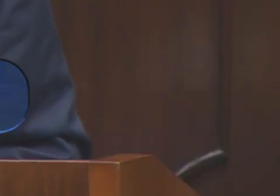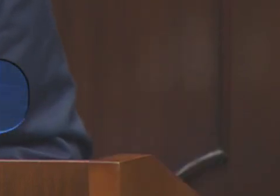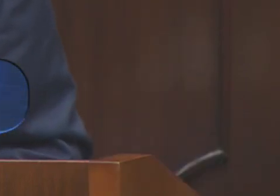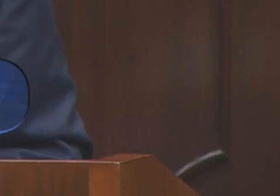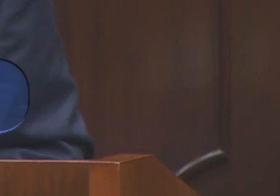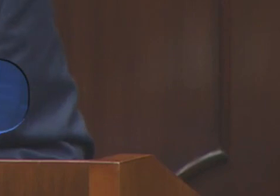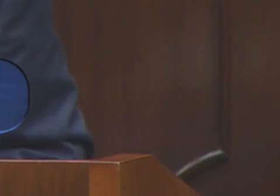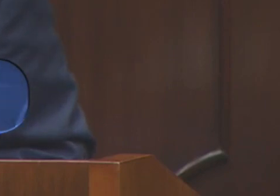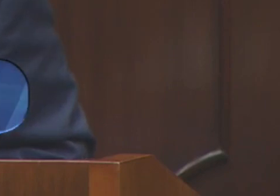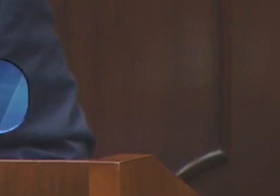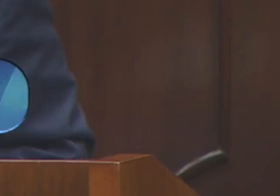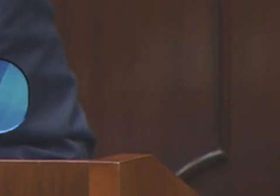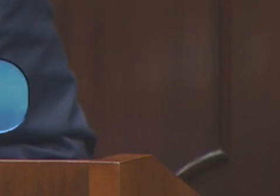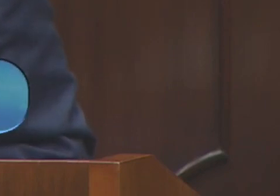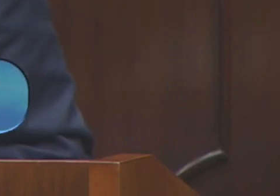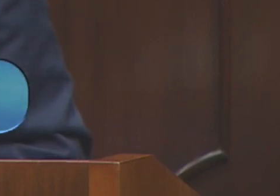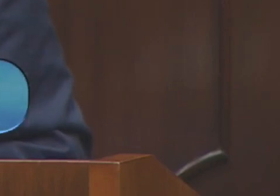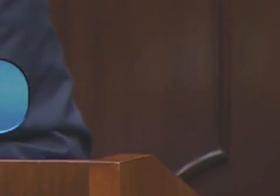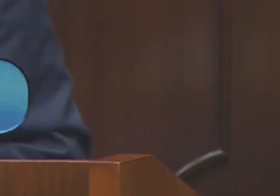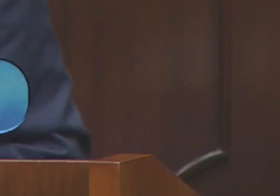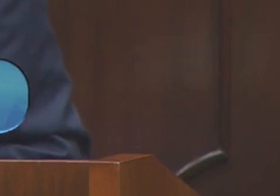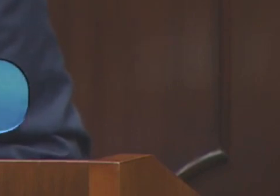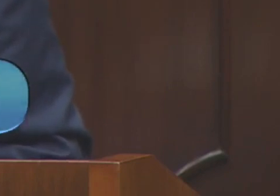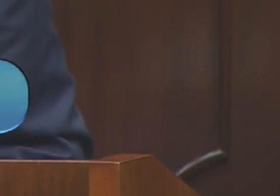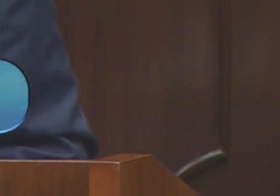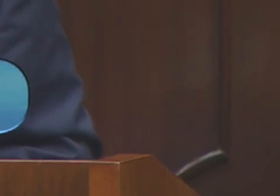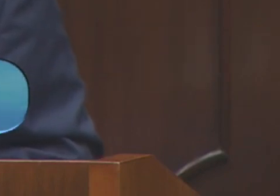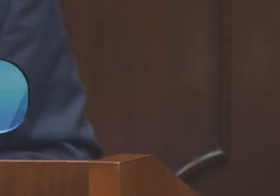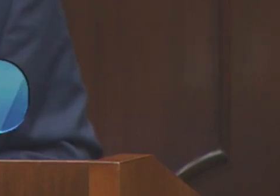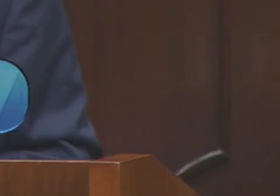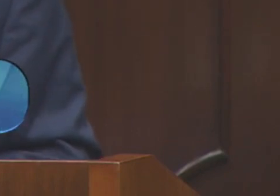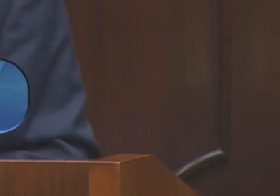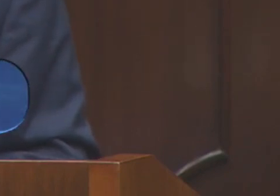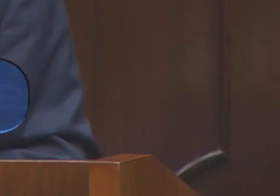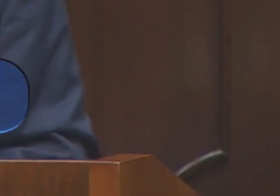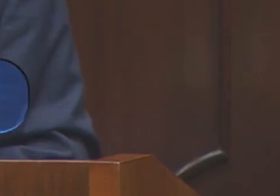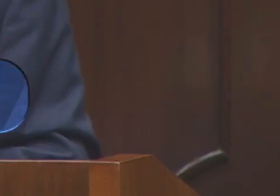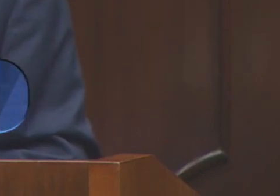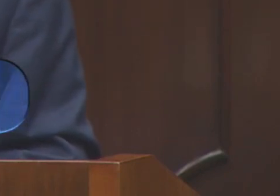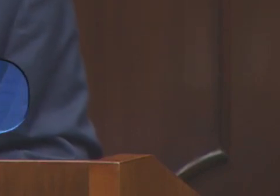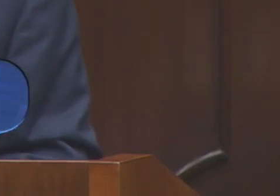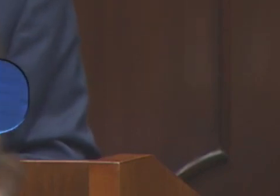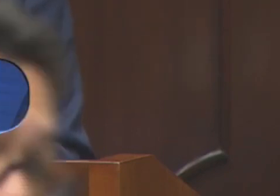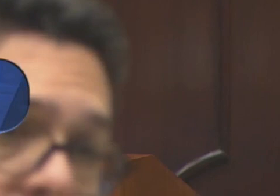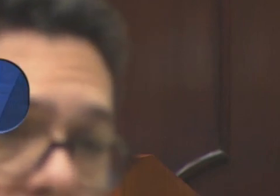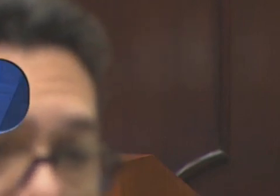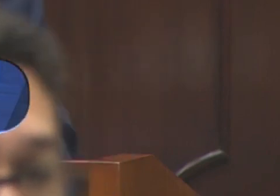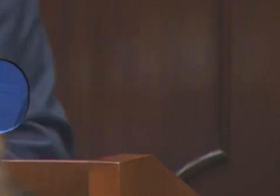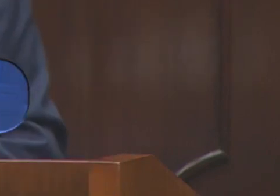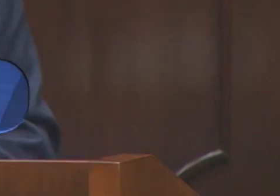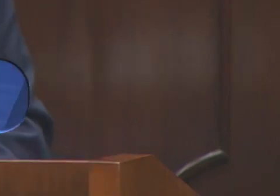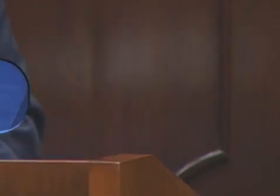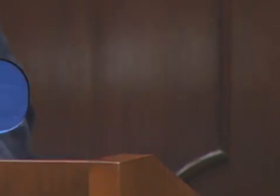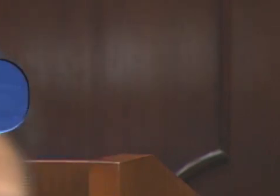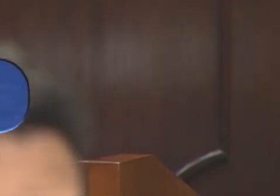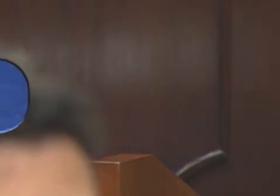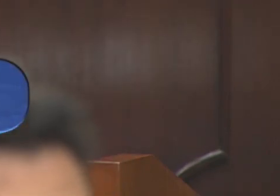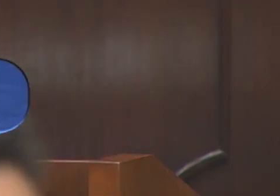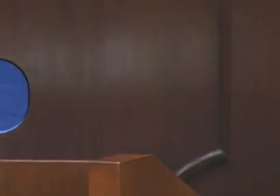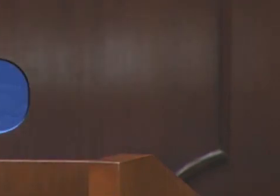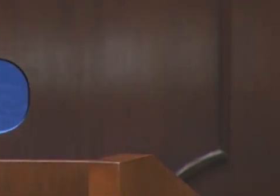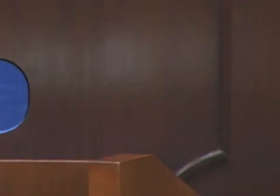pública contemplará pasos razonables que dejen tiempo suficiente para informar al público y para que éste participe en